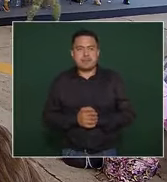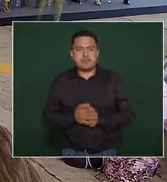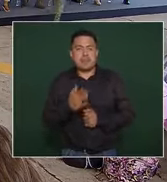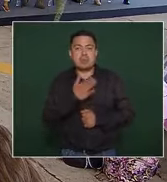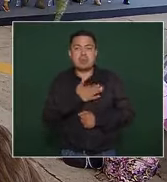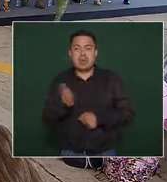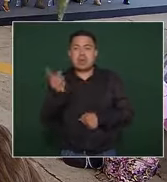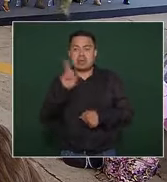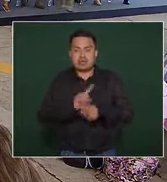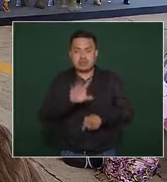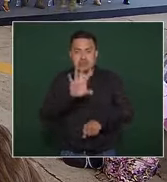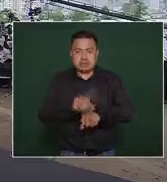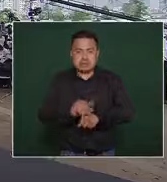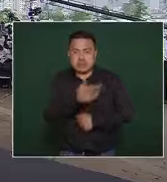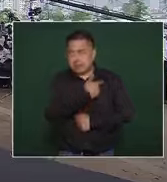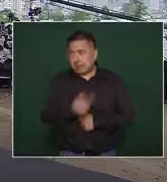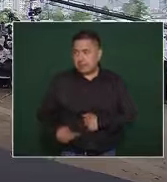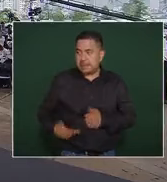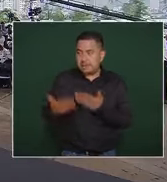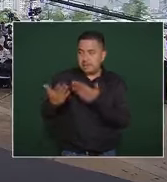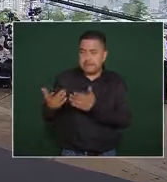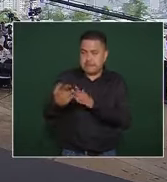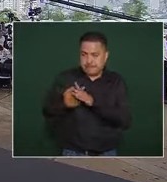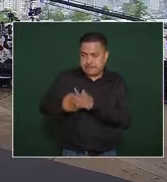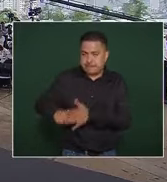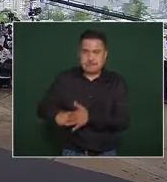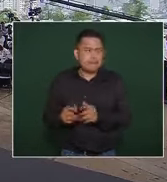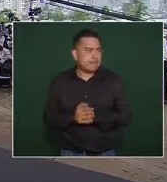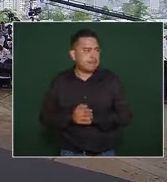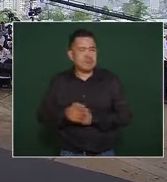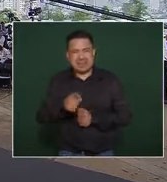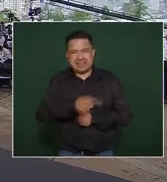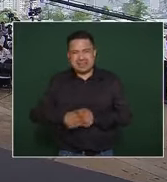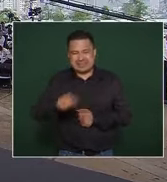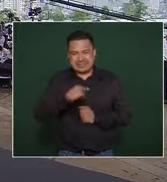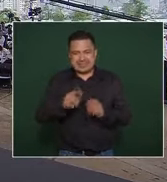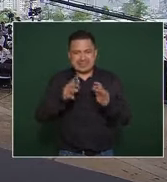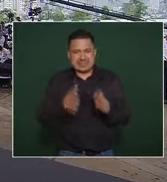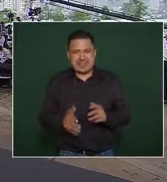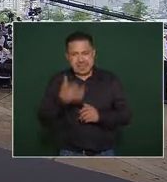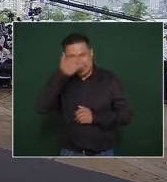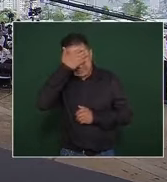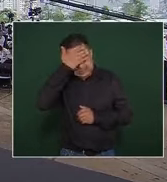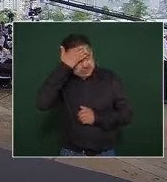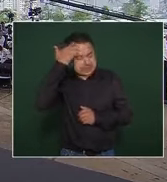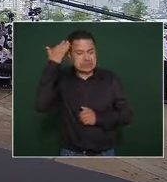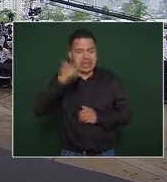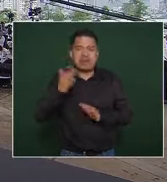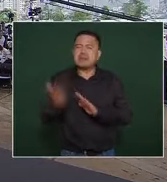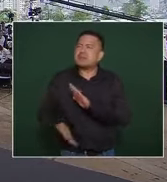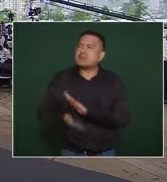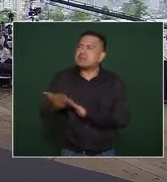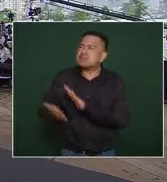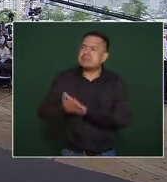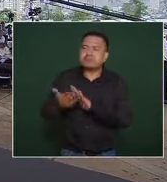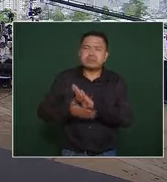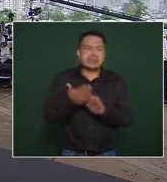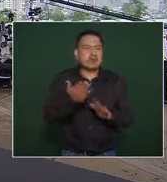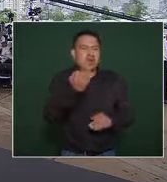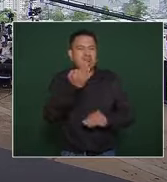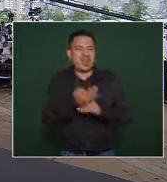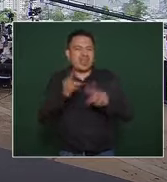Buenos días, con el permiso del señor presidente, adelante. Como ustedes saben, el plan de reconstrucción en materia